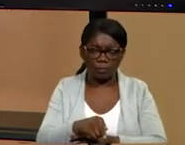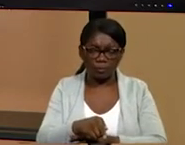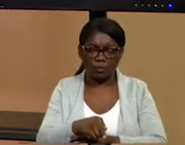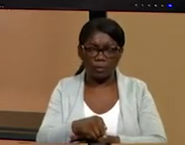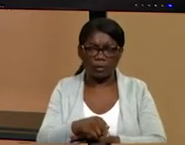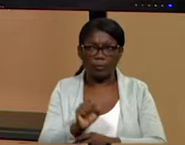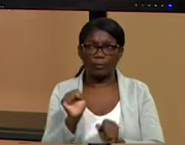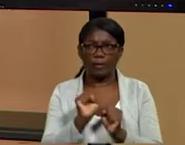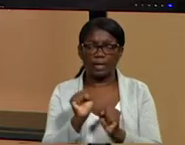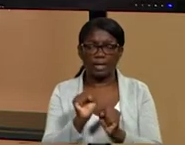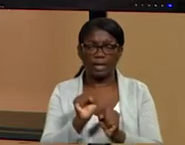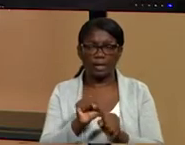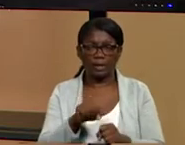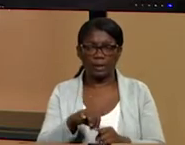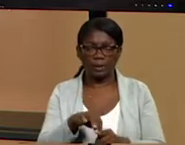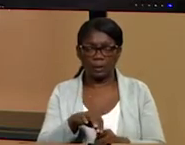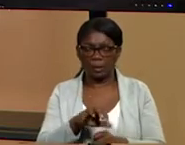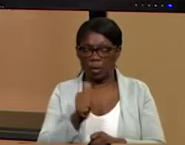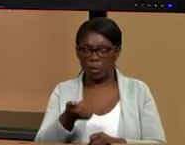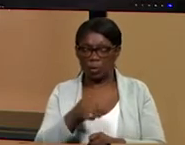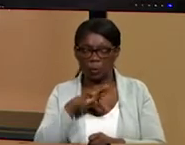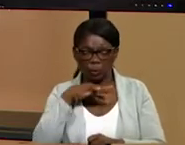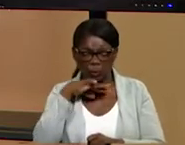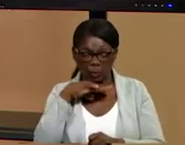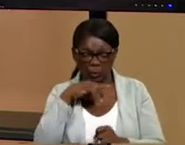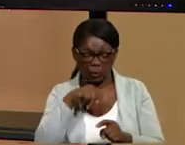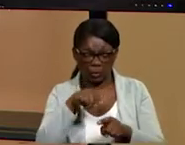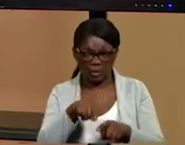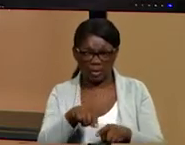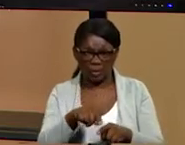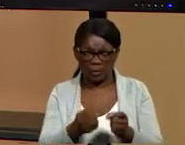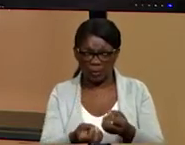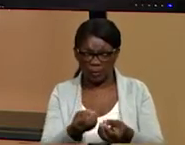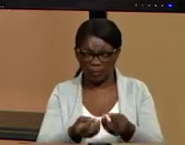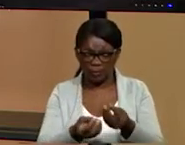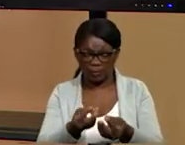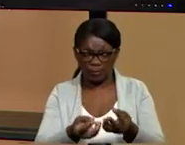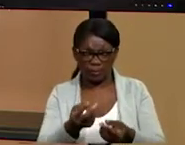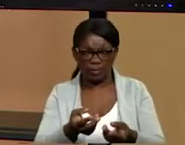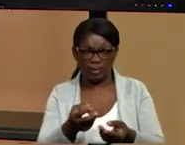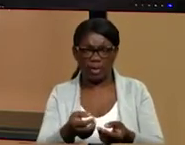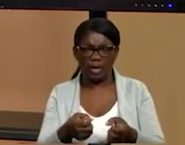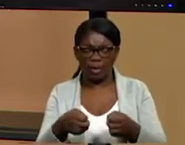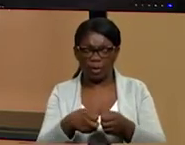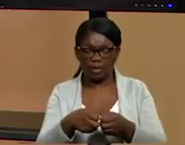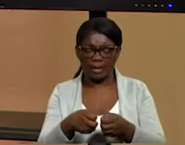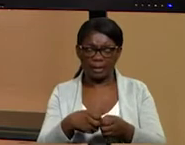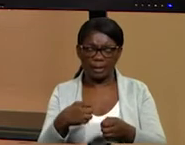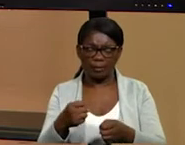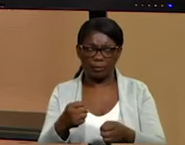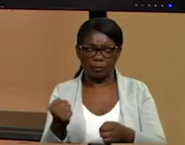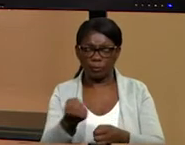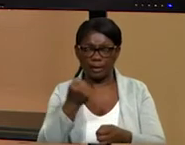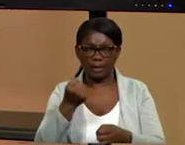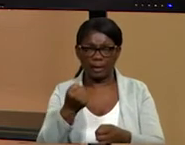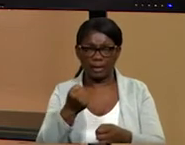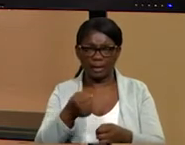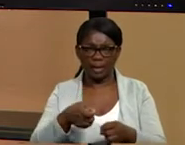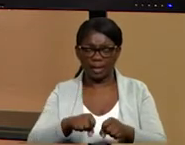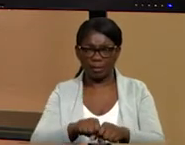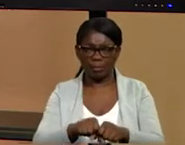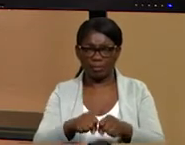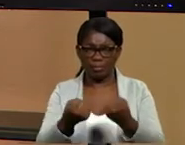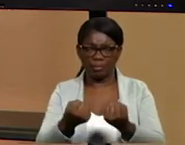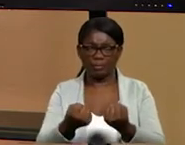o descolorados, si hay componentes que están por el fuego, por la corriente excesiva, ¿ok? Se sobrecalentaron